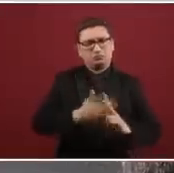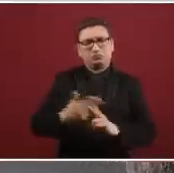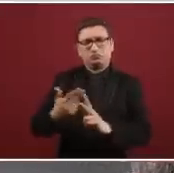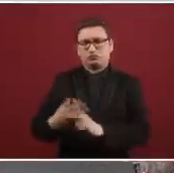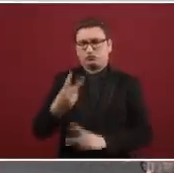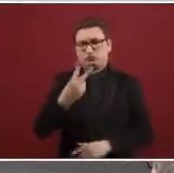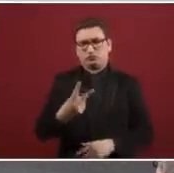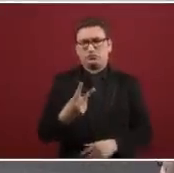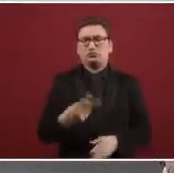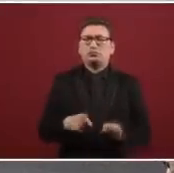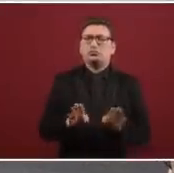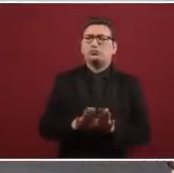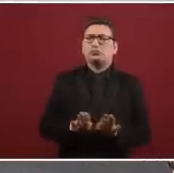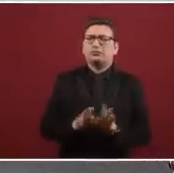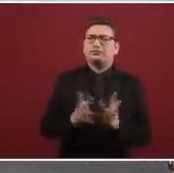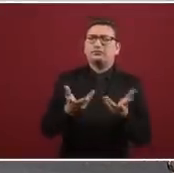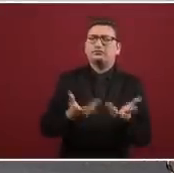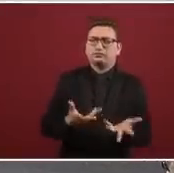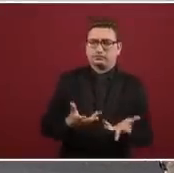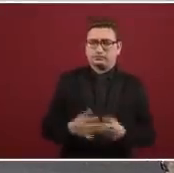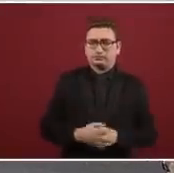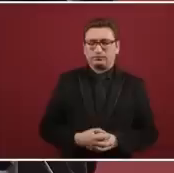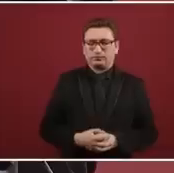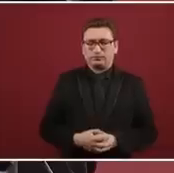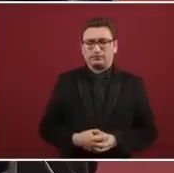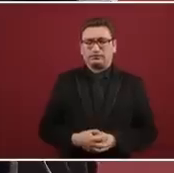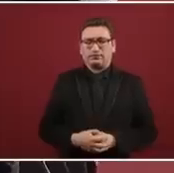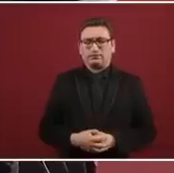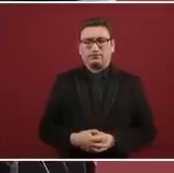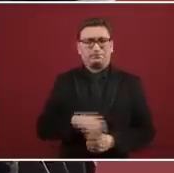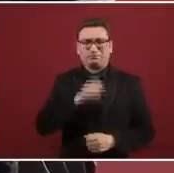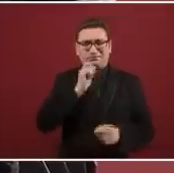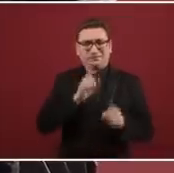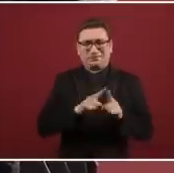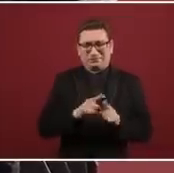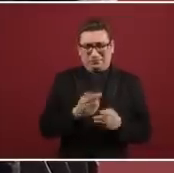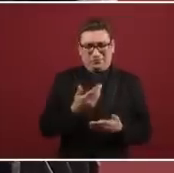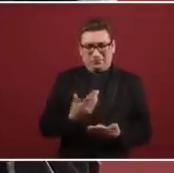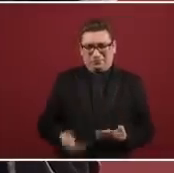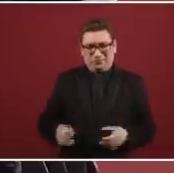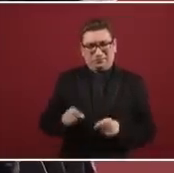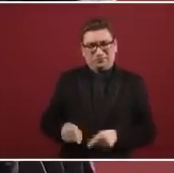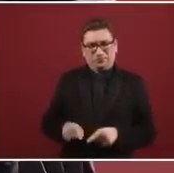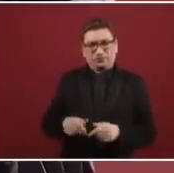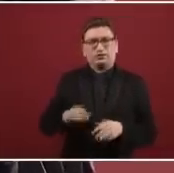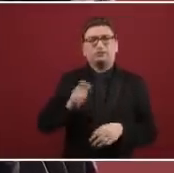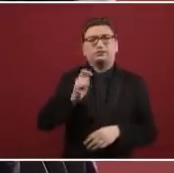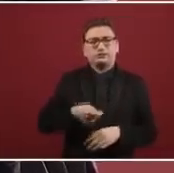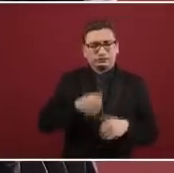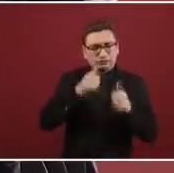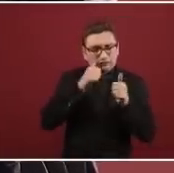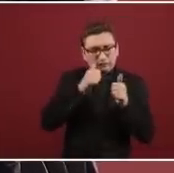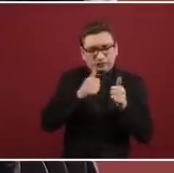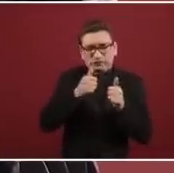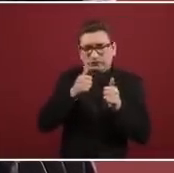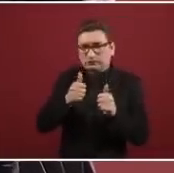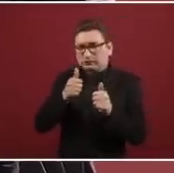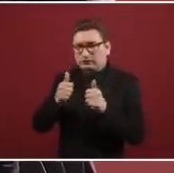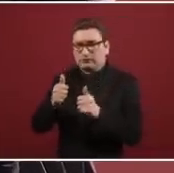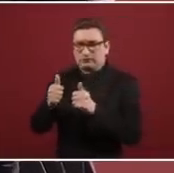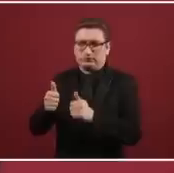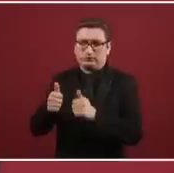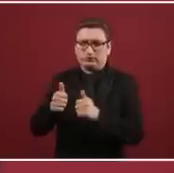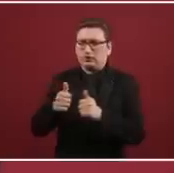¿Cómo le hicimos? Pues igual que como ahora, atendiendo las causas